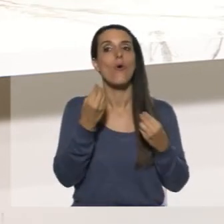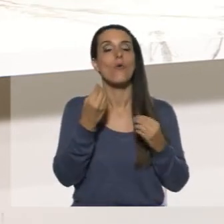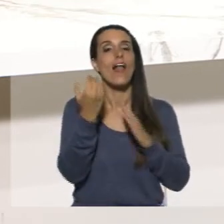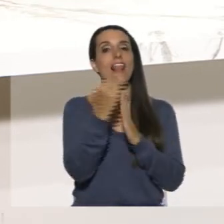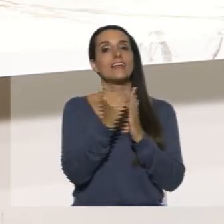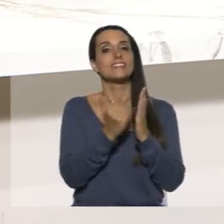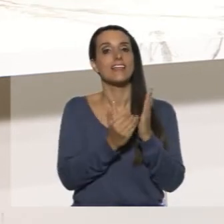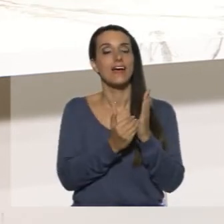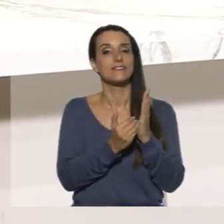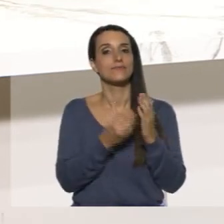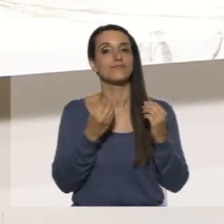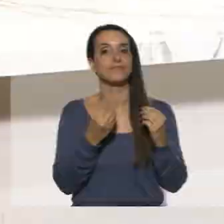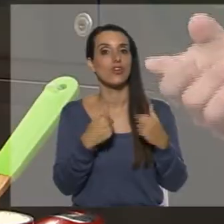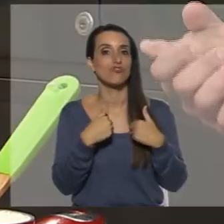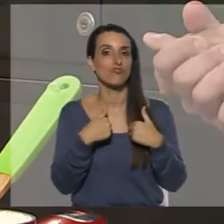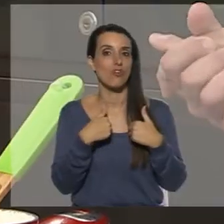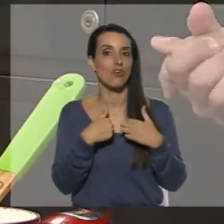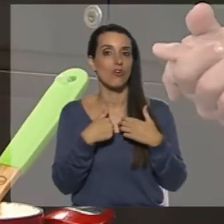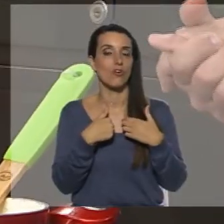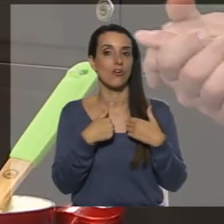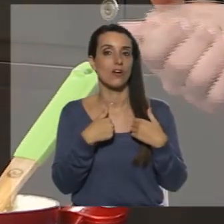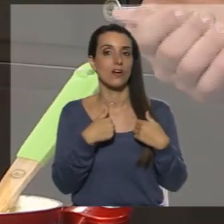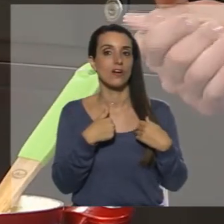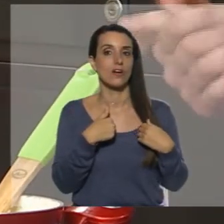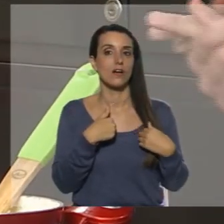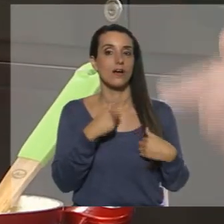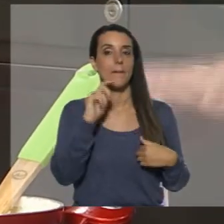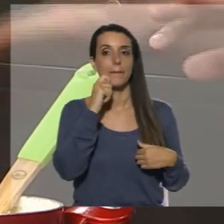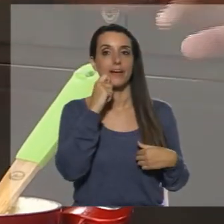receta que harías, a ver. Sara? Y yo ¿cuál? Haría...